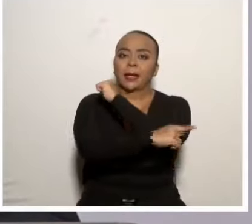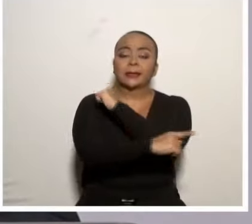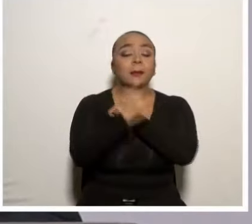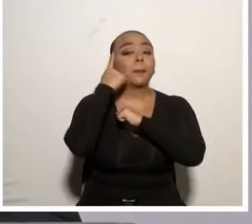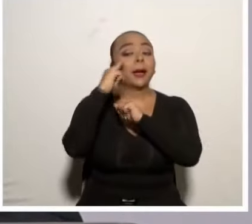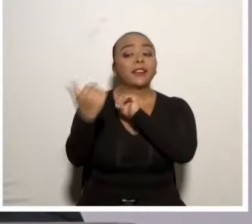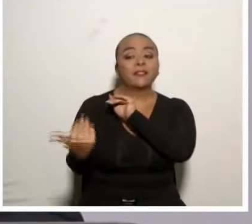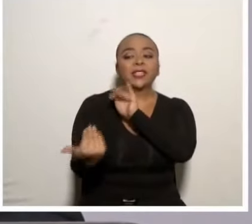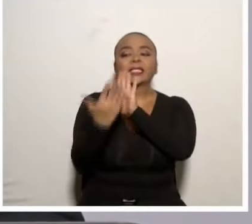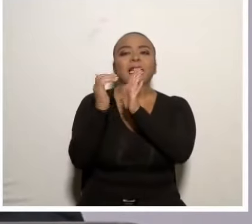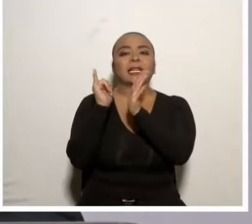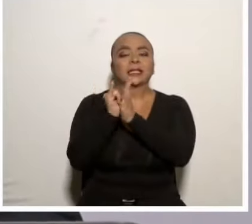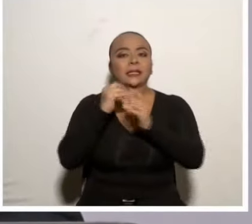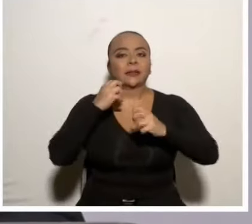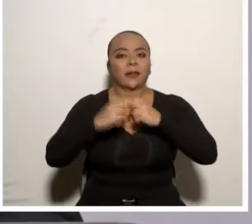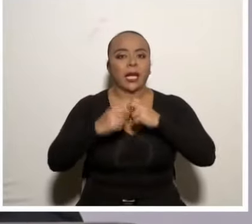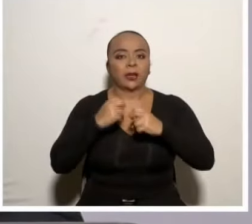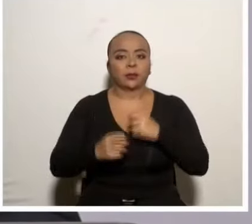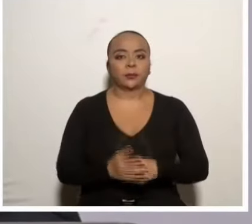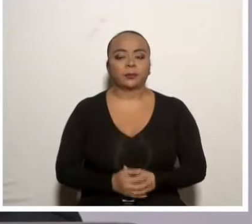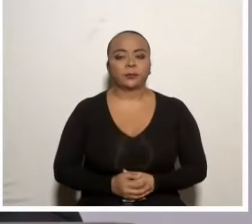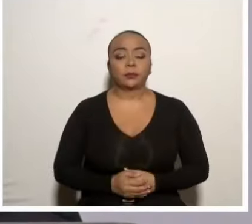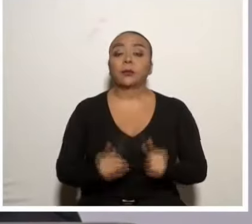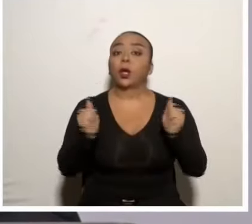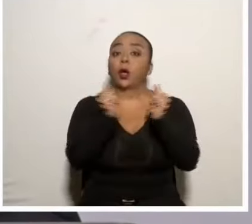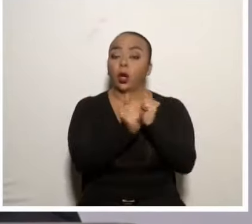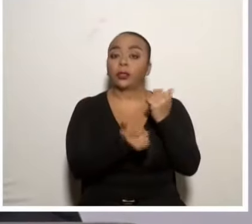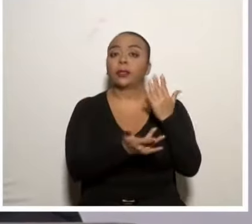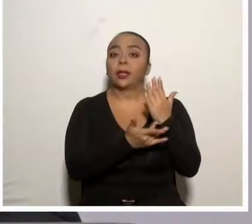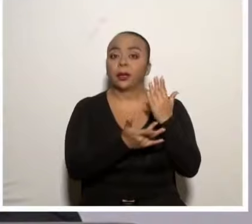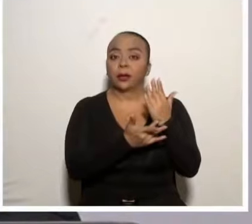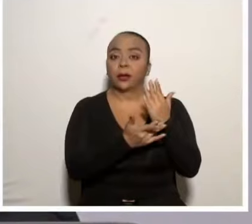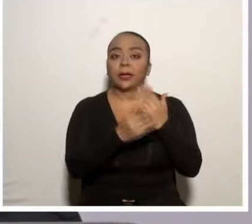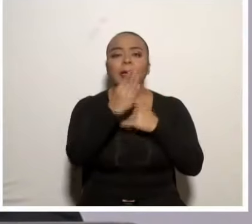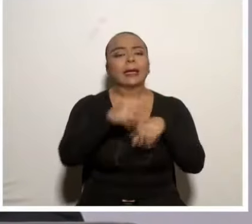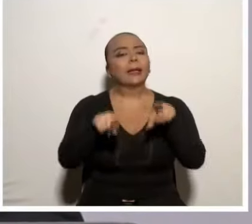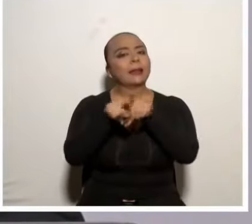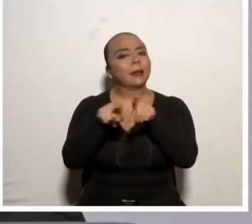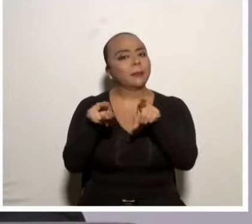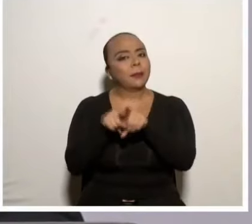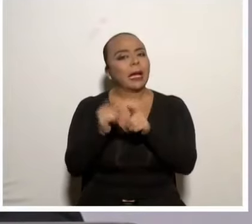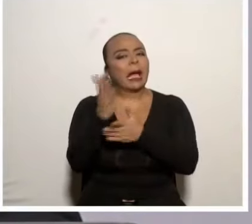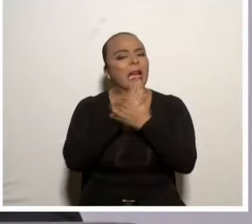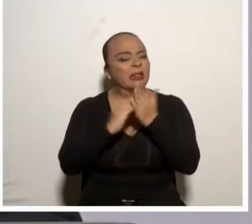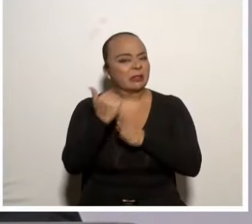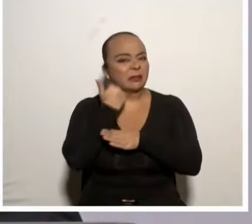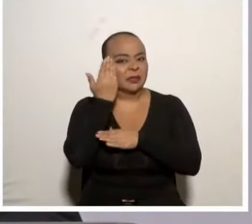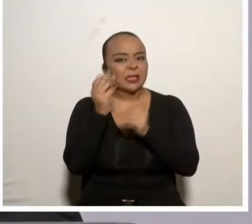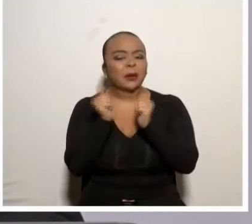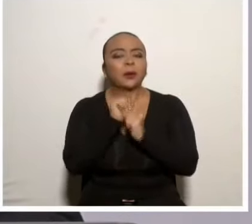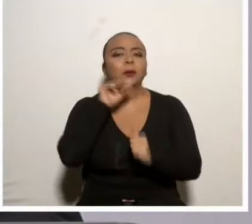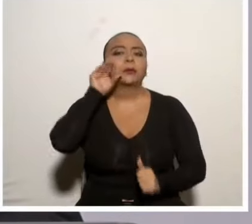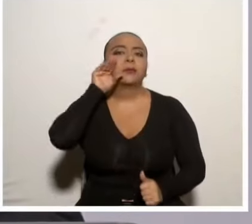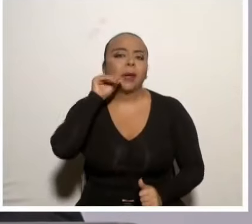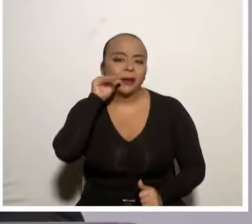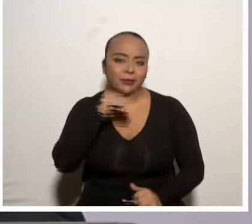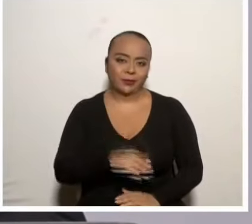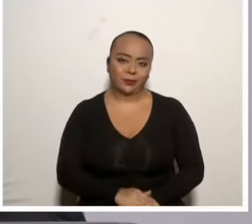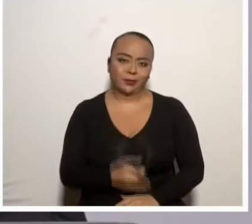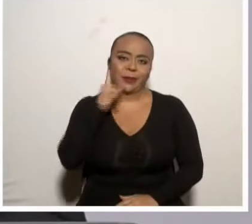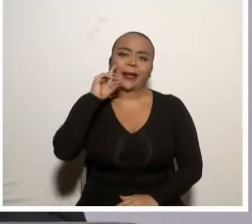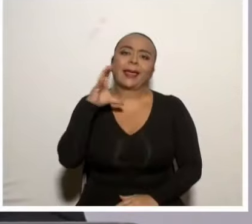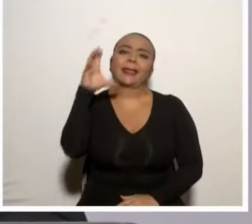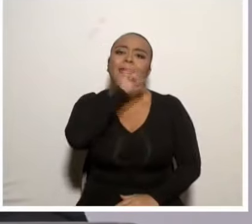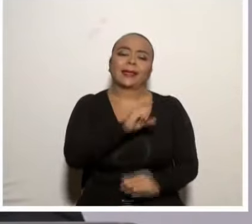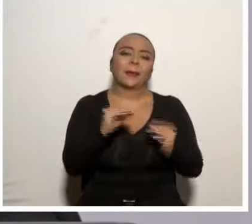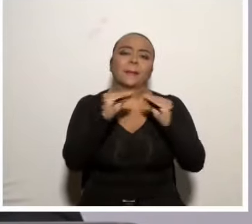para enfrentar este flagelo, con tecnología, incluso algo tan sencillo con los perros, para que detecten